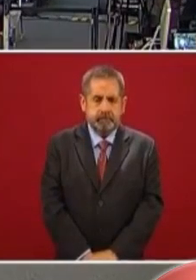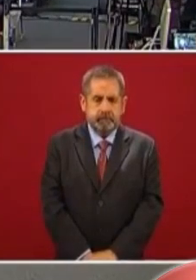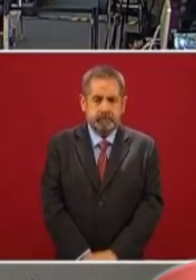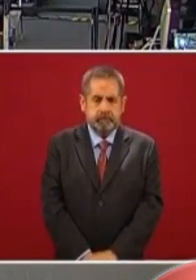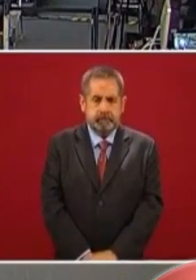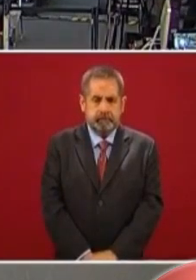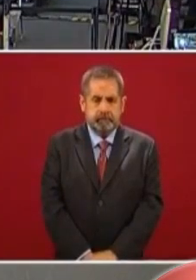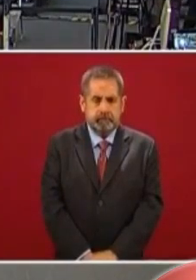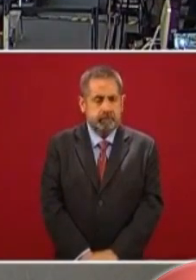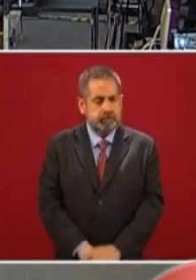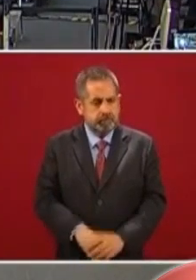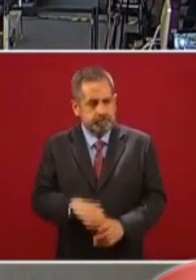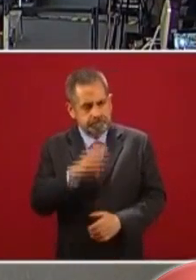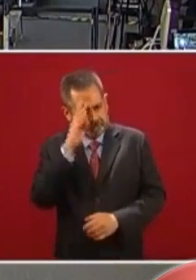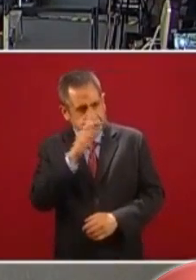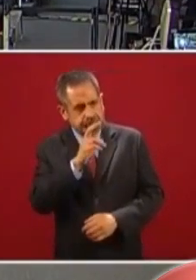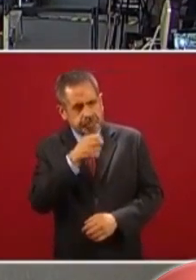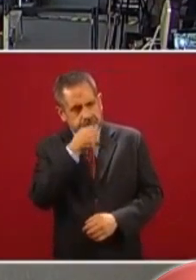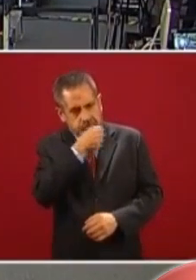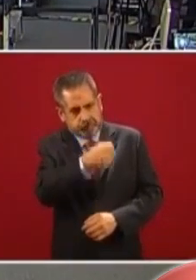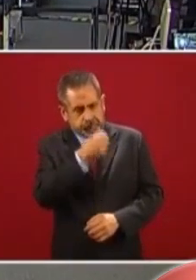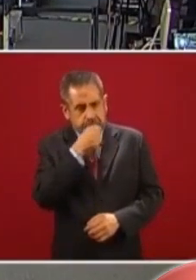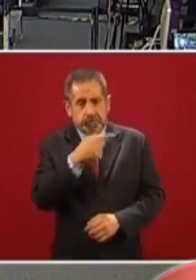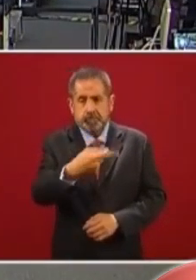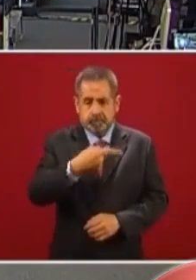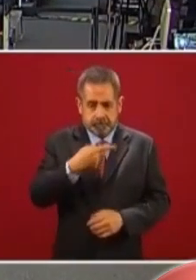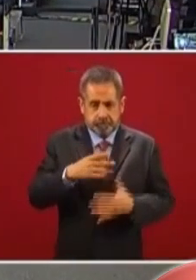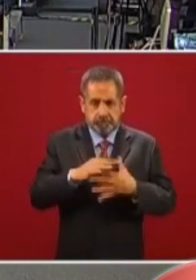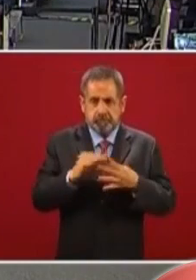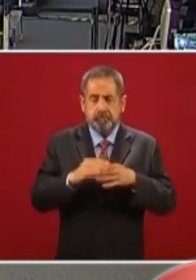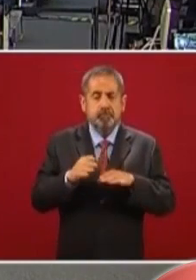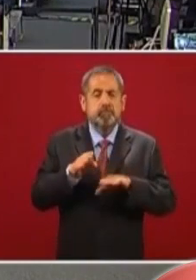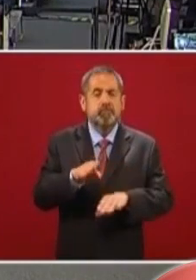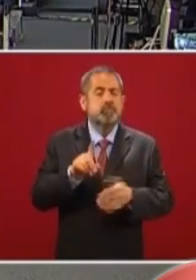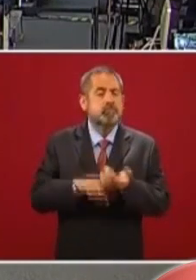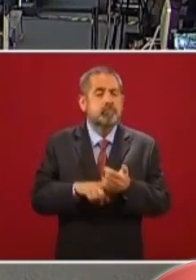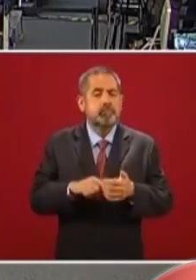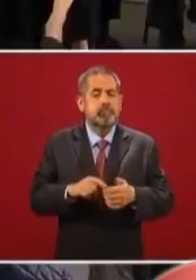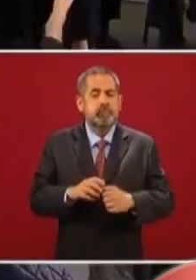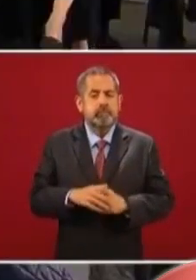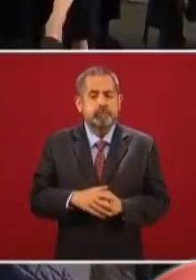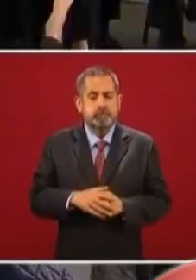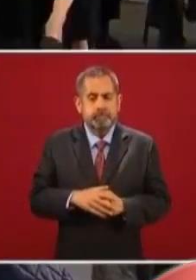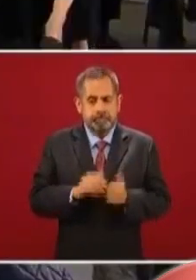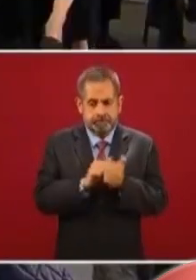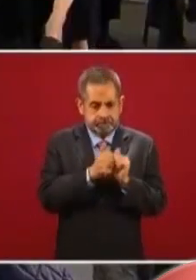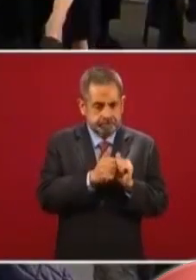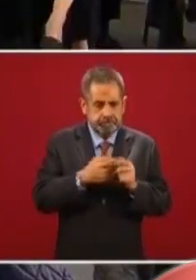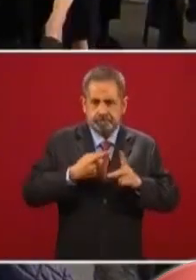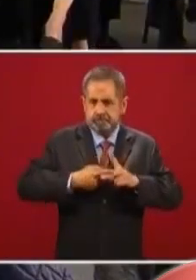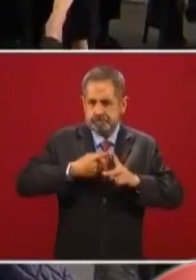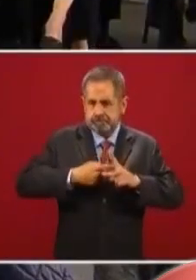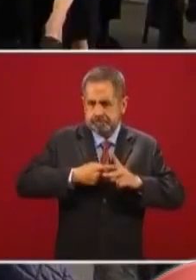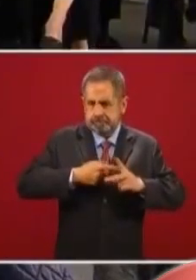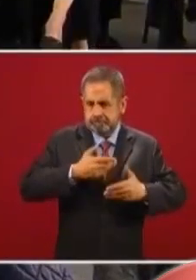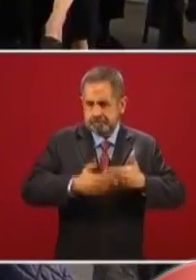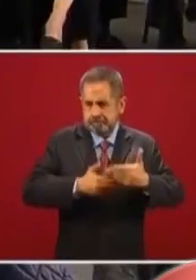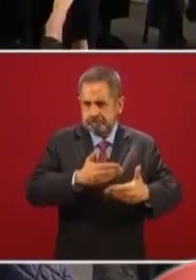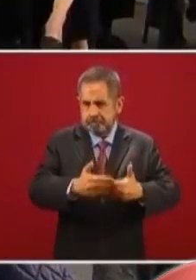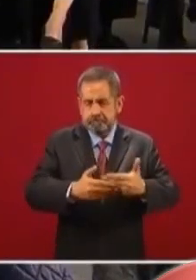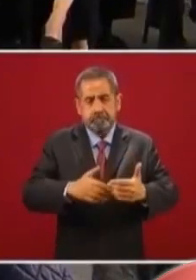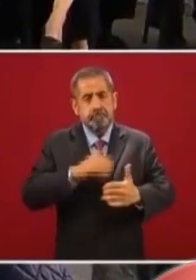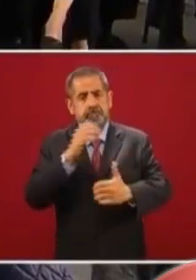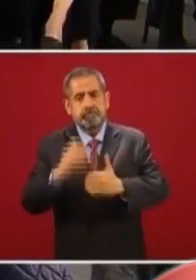Así es, señor reportero. En cuanto a su comentario de que su progresión aritmética diría que vamos a